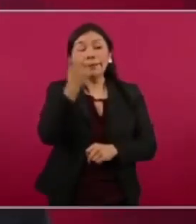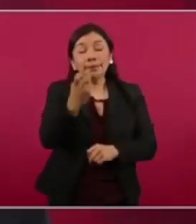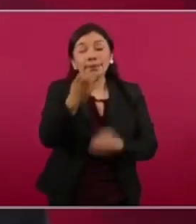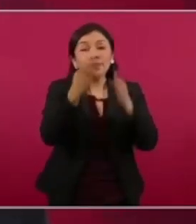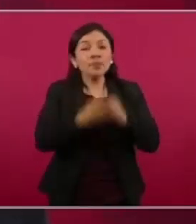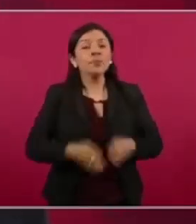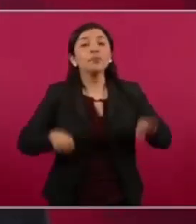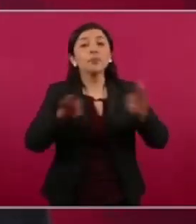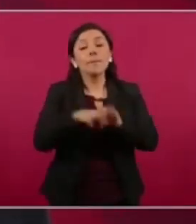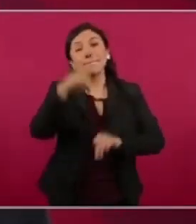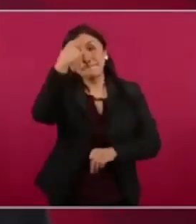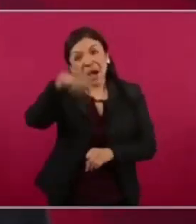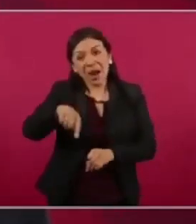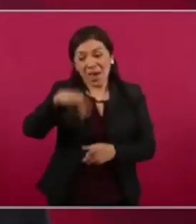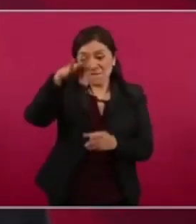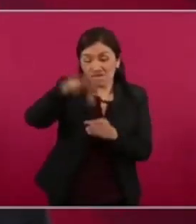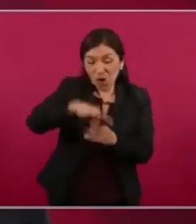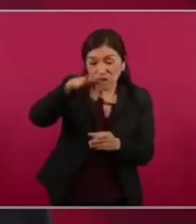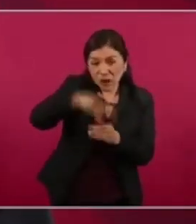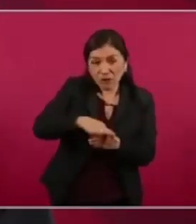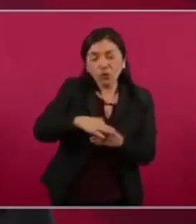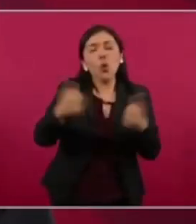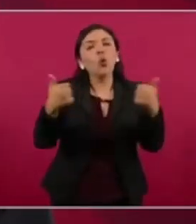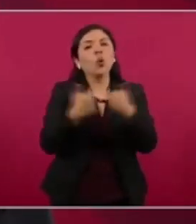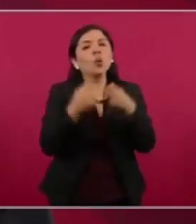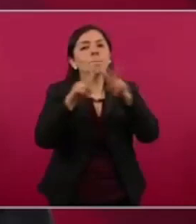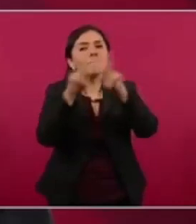la vía electoral, la vía pacífica.